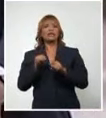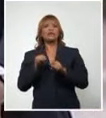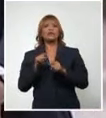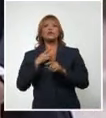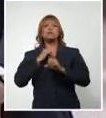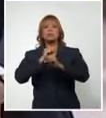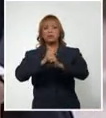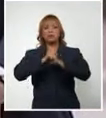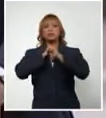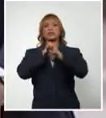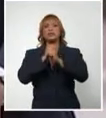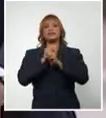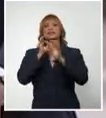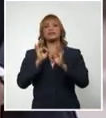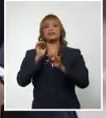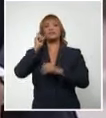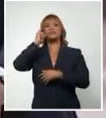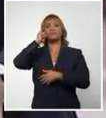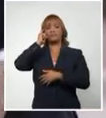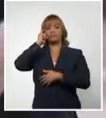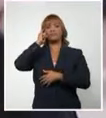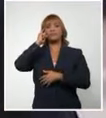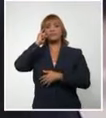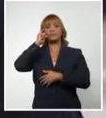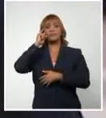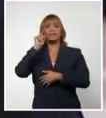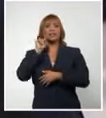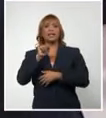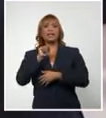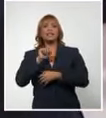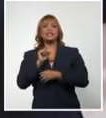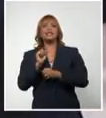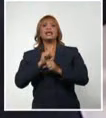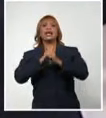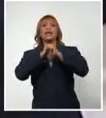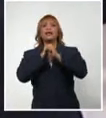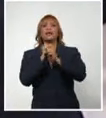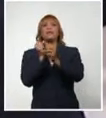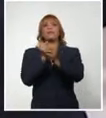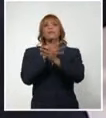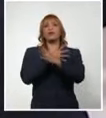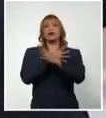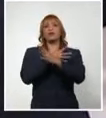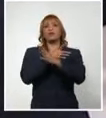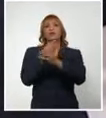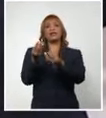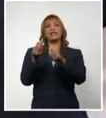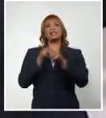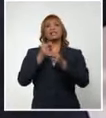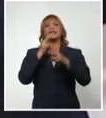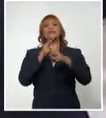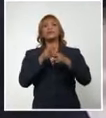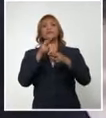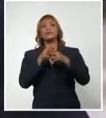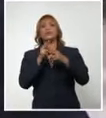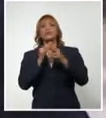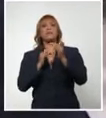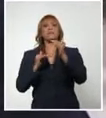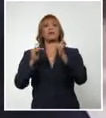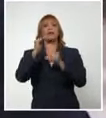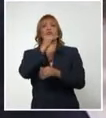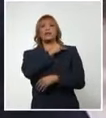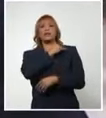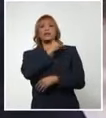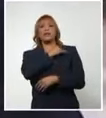un jinete. Es el corcel blanco que le traen en nombre del mayor general